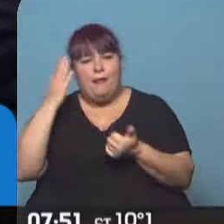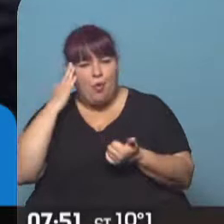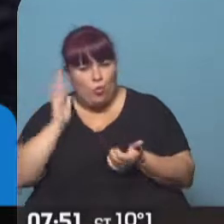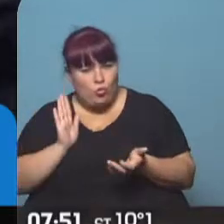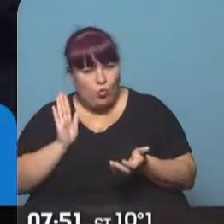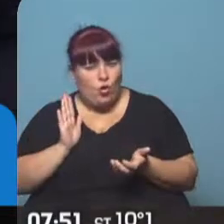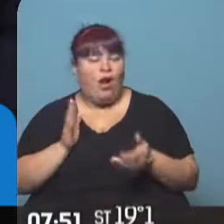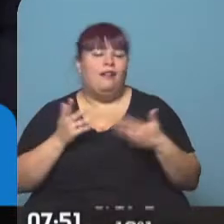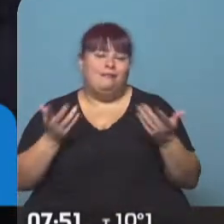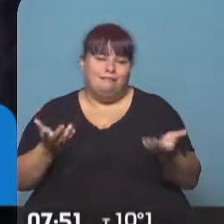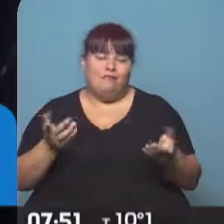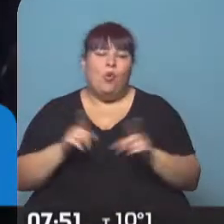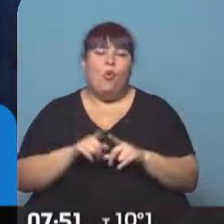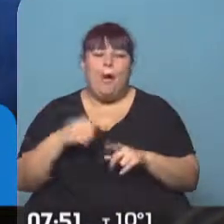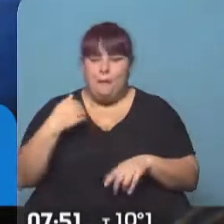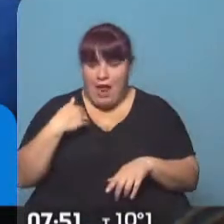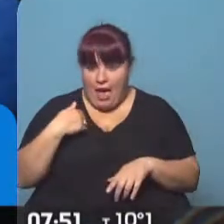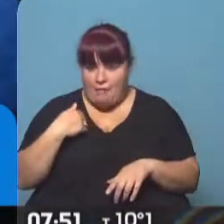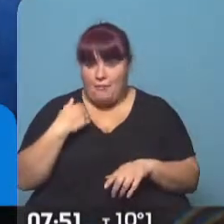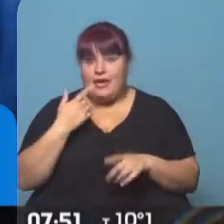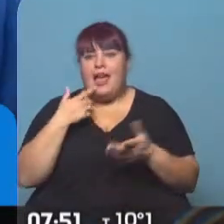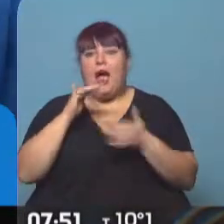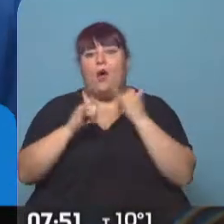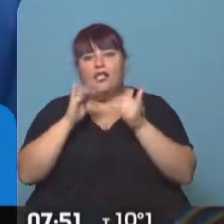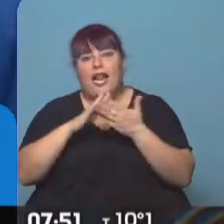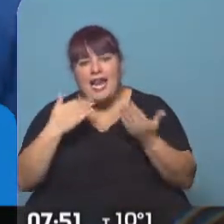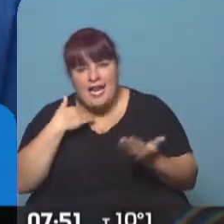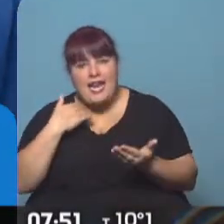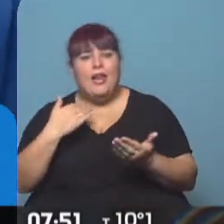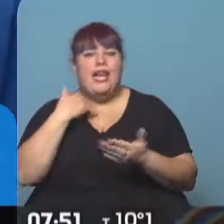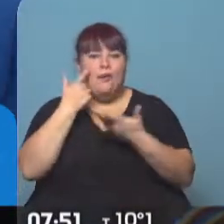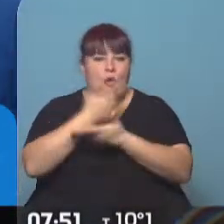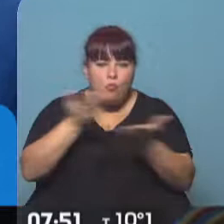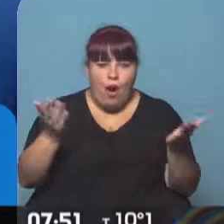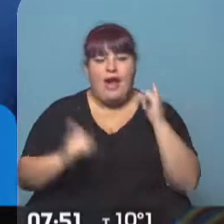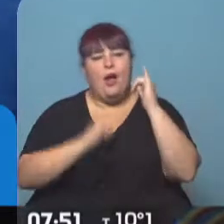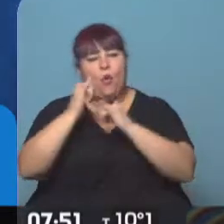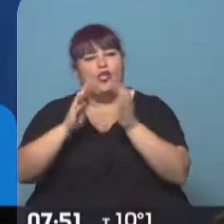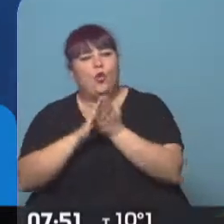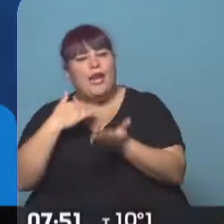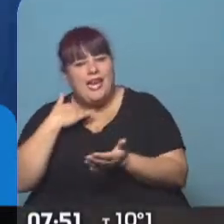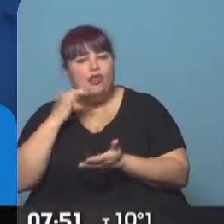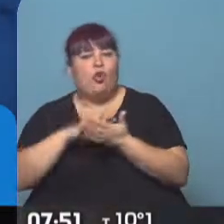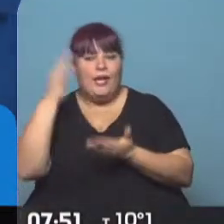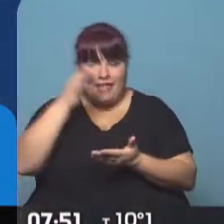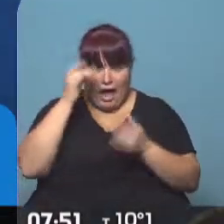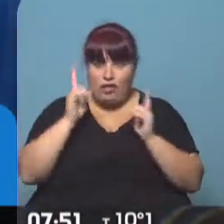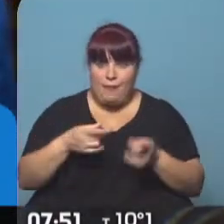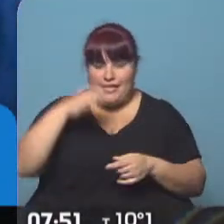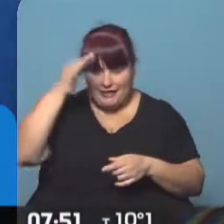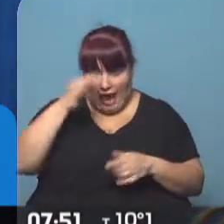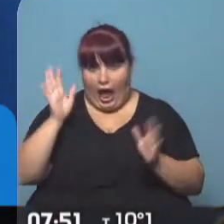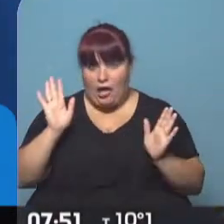culturales. Entonces, para mí, hacer crítica de libros, mostrar libros en cámara, hablar de libros, hablar de teatro, que también el